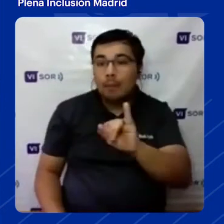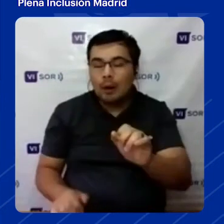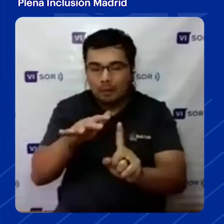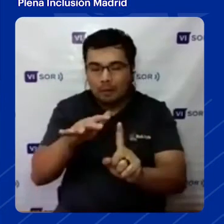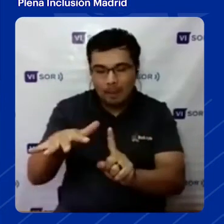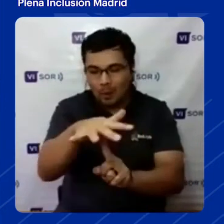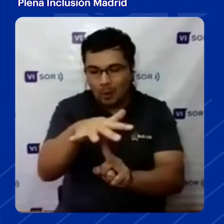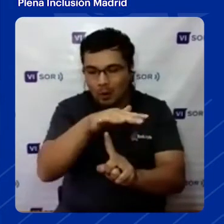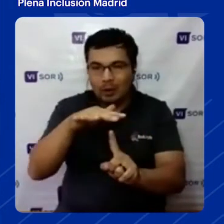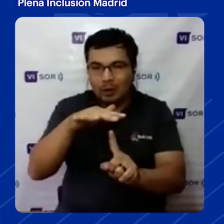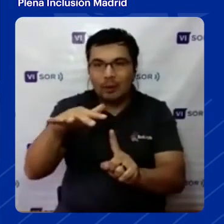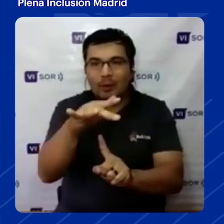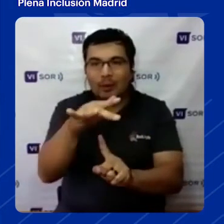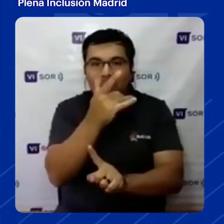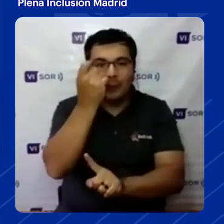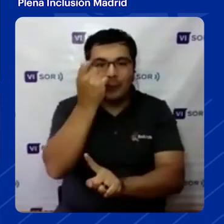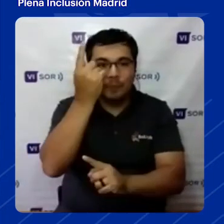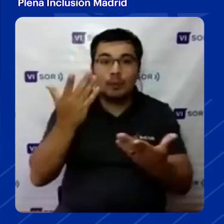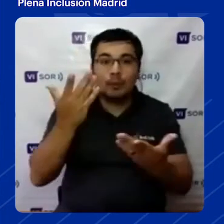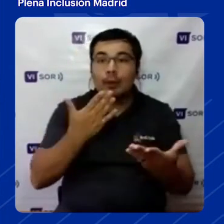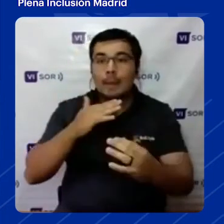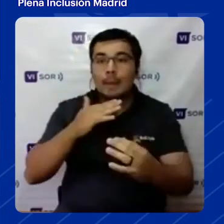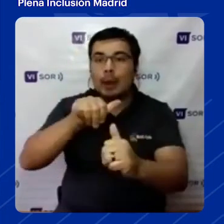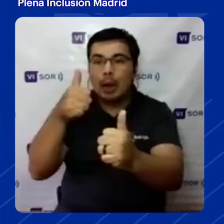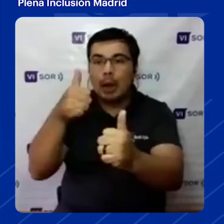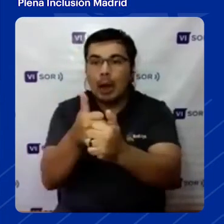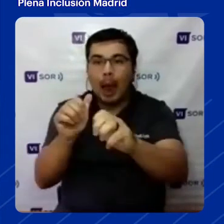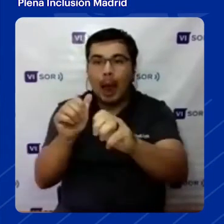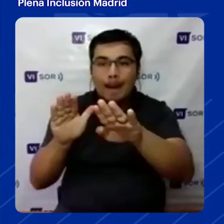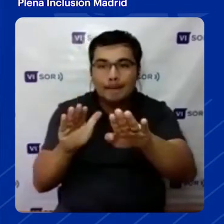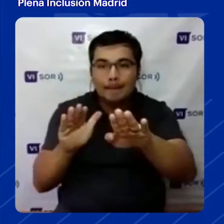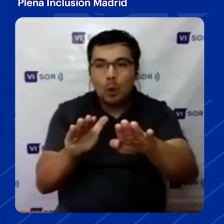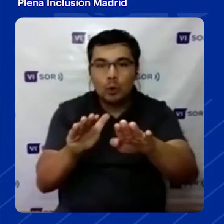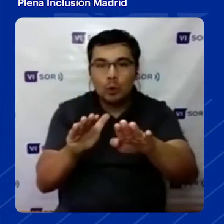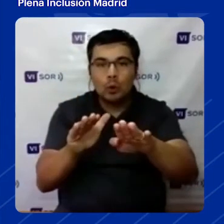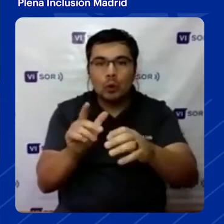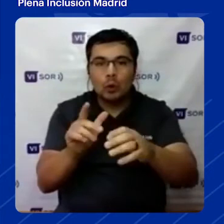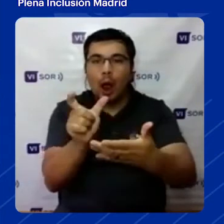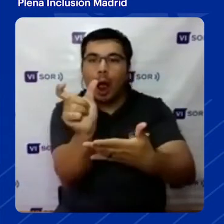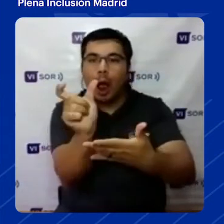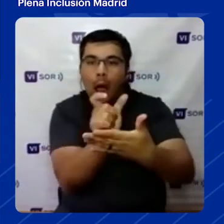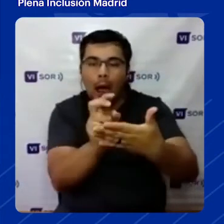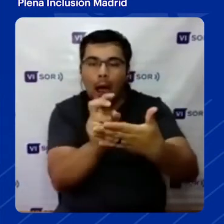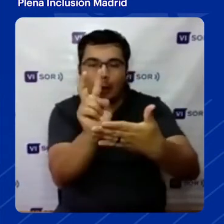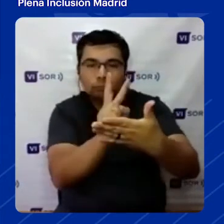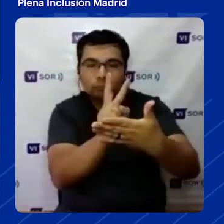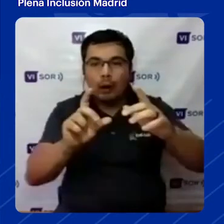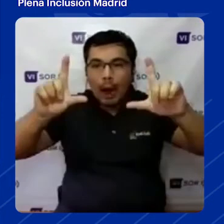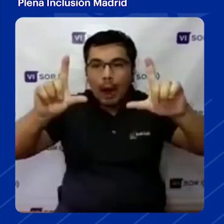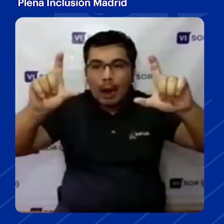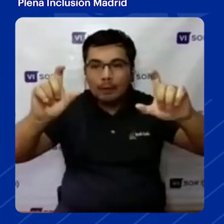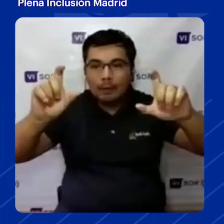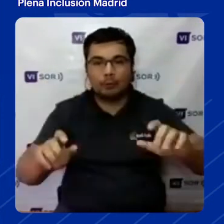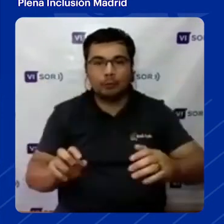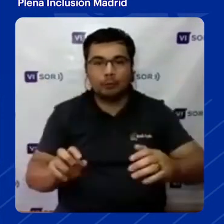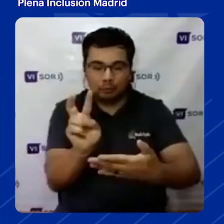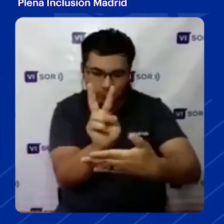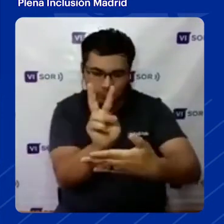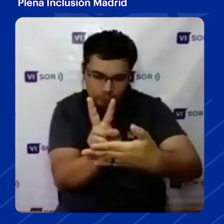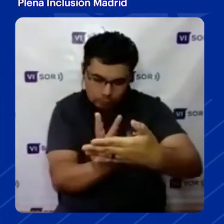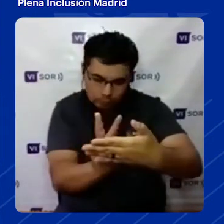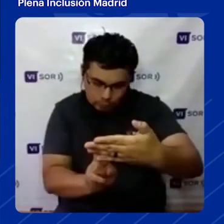importante, como ven, el apoyo gráfico en determinados momentos. Un apoyo gráfico que siga también una lógica y es